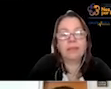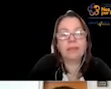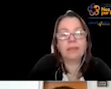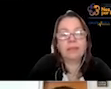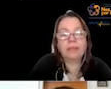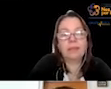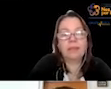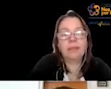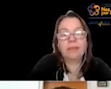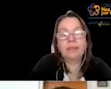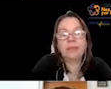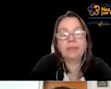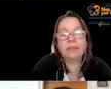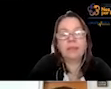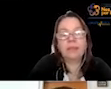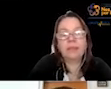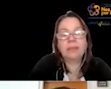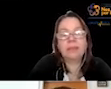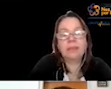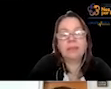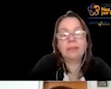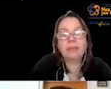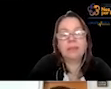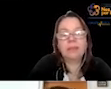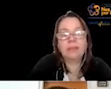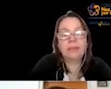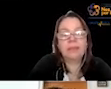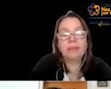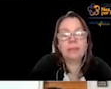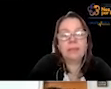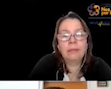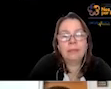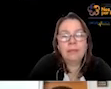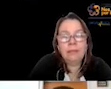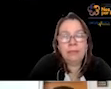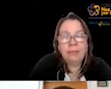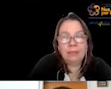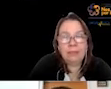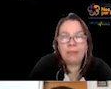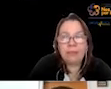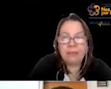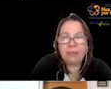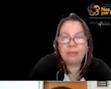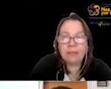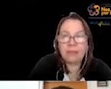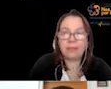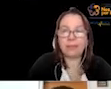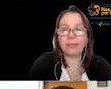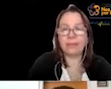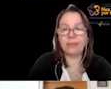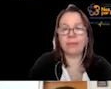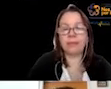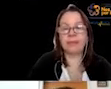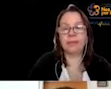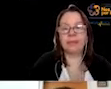calcio del organismo. Lo mismo las bebidas alcohólicas, ácido fosfórico, el alcohol, ni que hablar, no es el único mal que puede traer el alcohol a nuestras